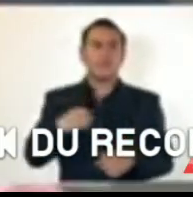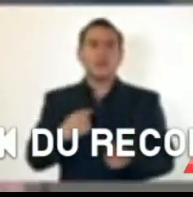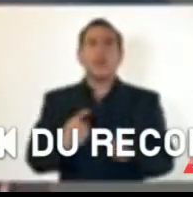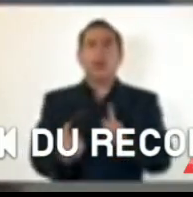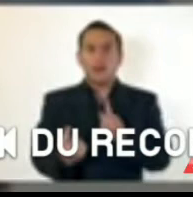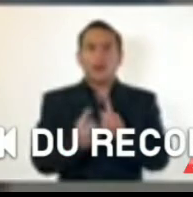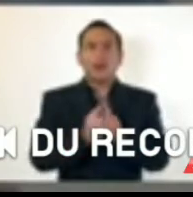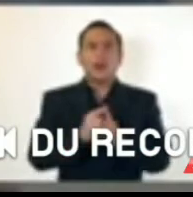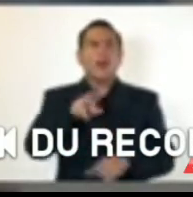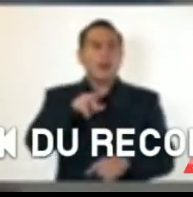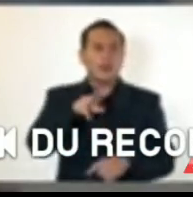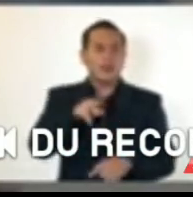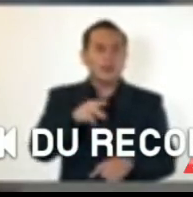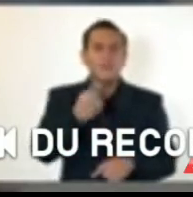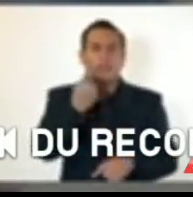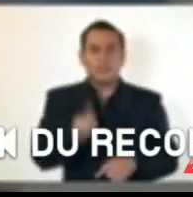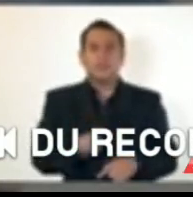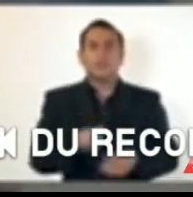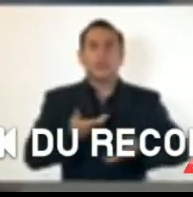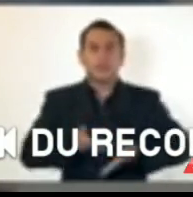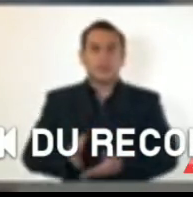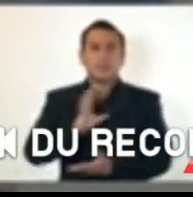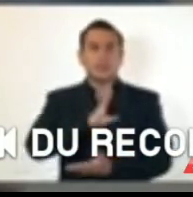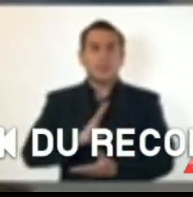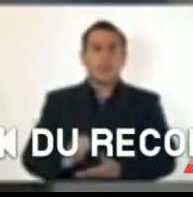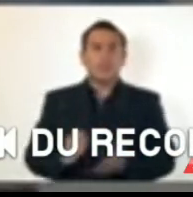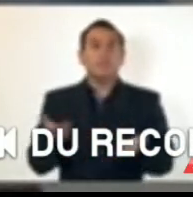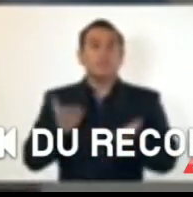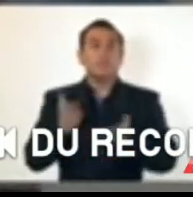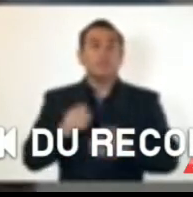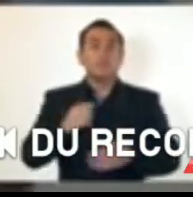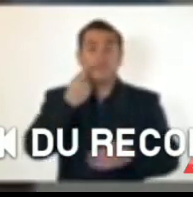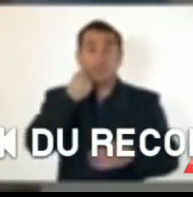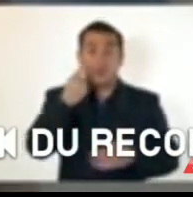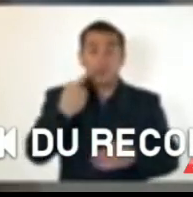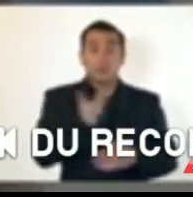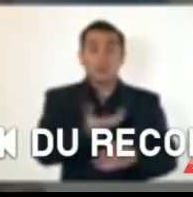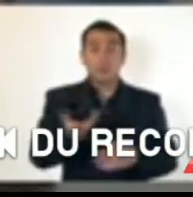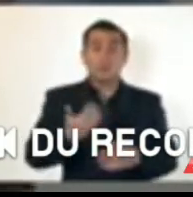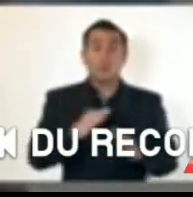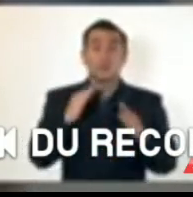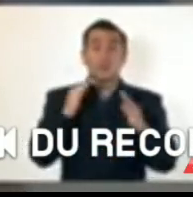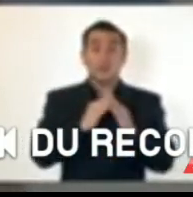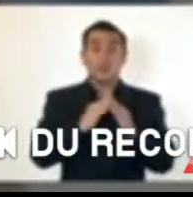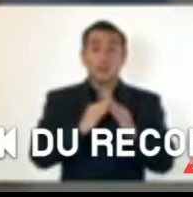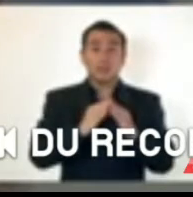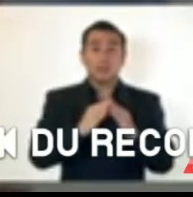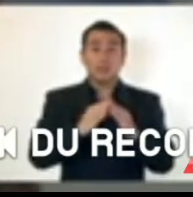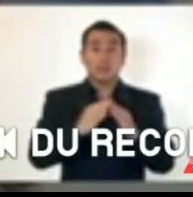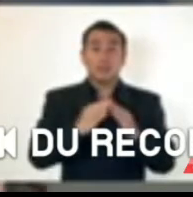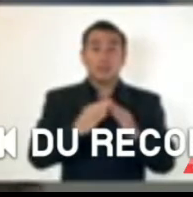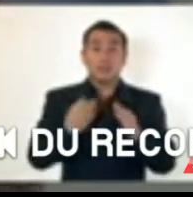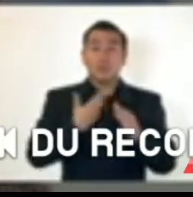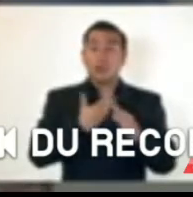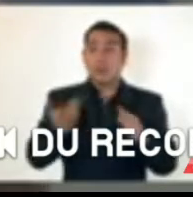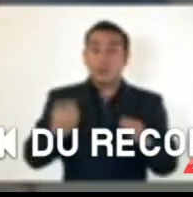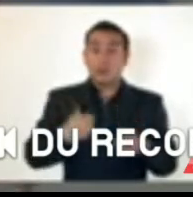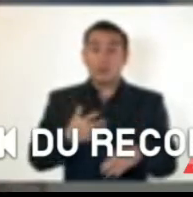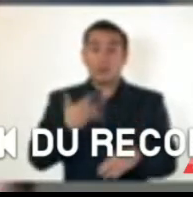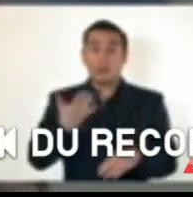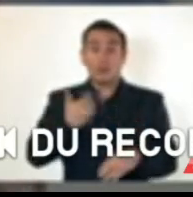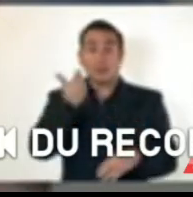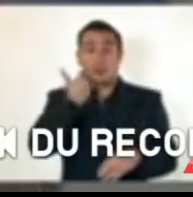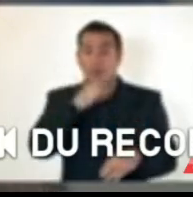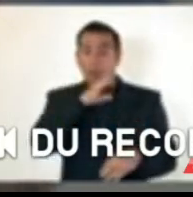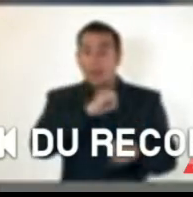conocidos, personas de salvadoreños de la diáspora que nos han dicho, estamos en la casa, todos tenemos coronavirus y nadie nos ha hecho la prueba, simple y sencillamente